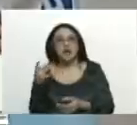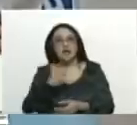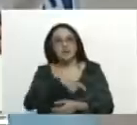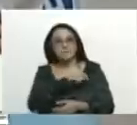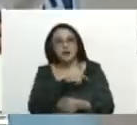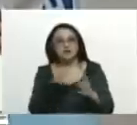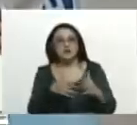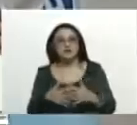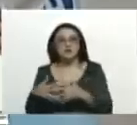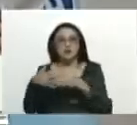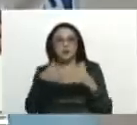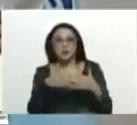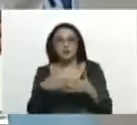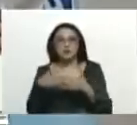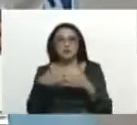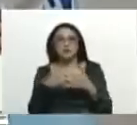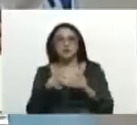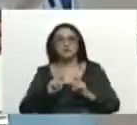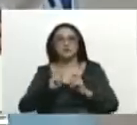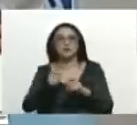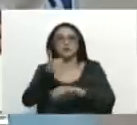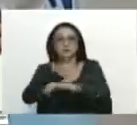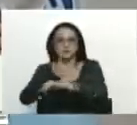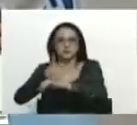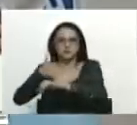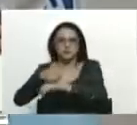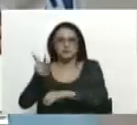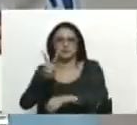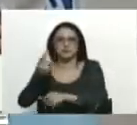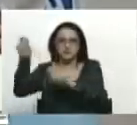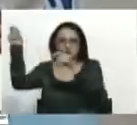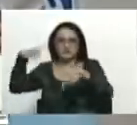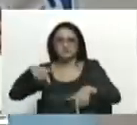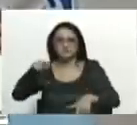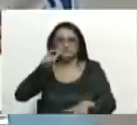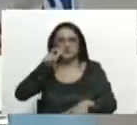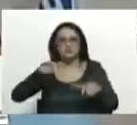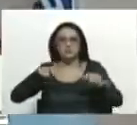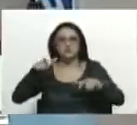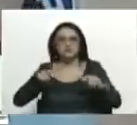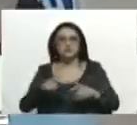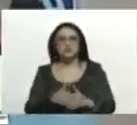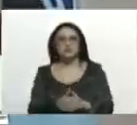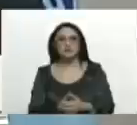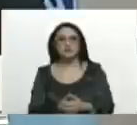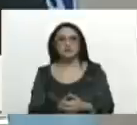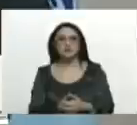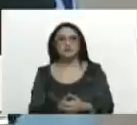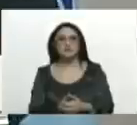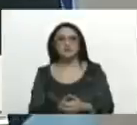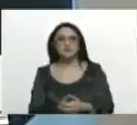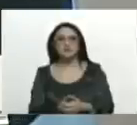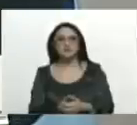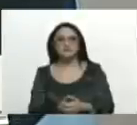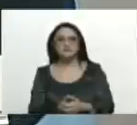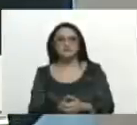y Estados Unidos que entreguen a las autoridades venezolanas a Rafael Ramírez Rafael reyte